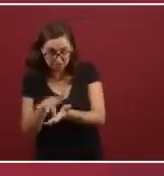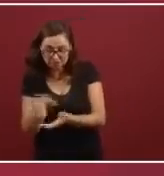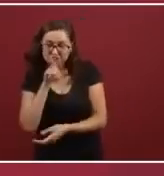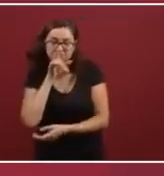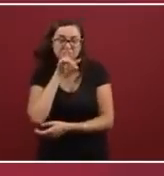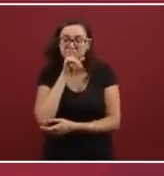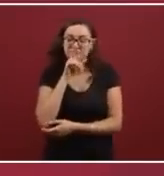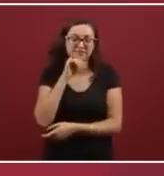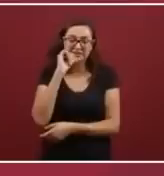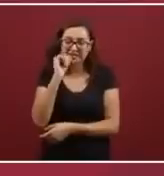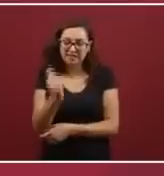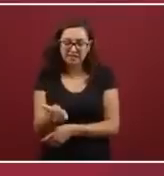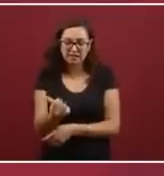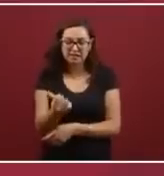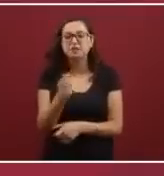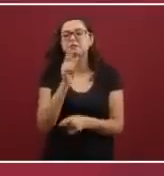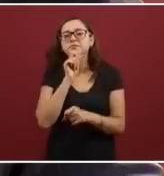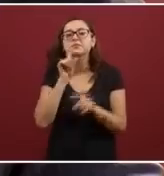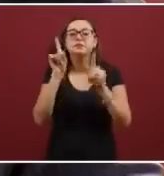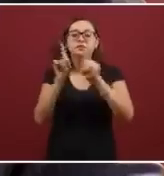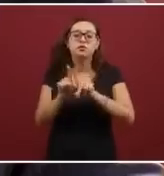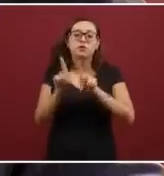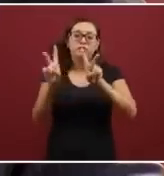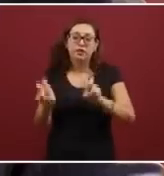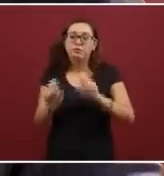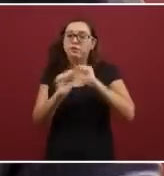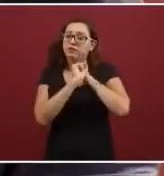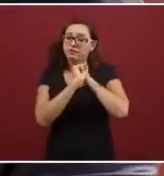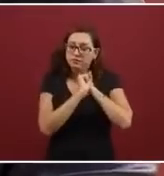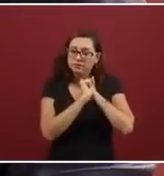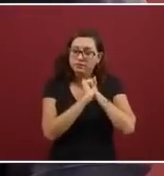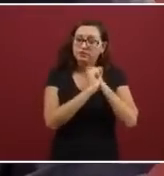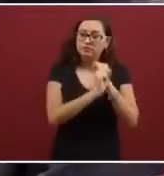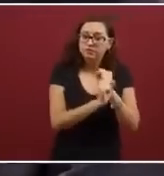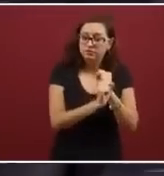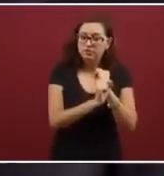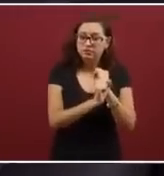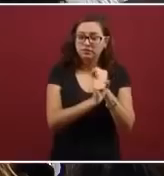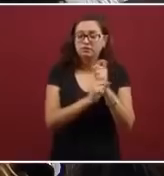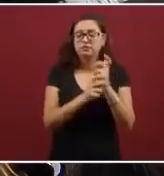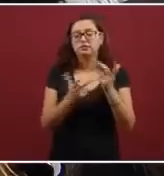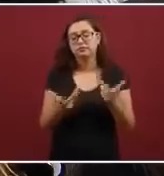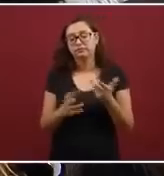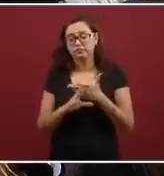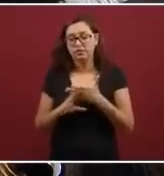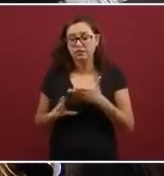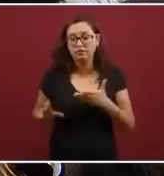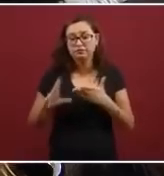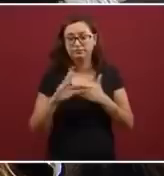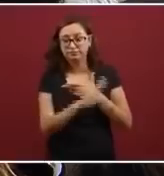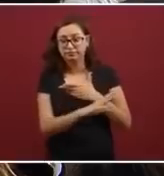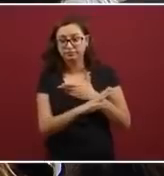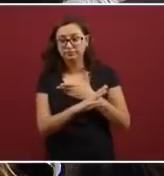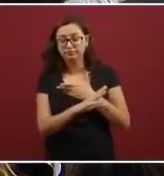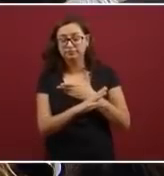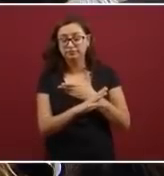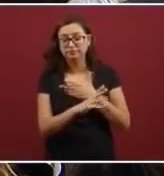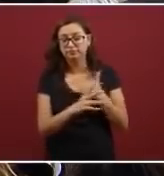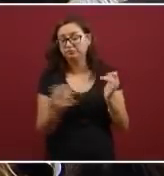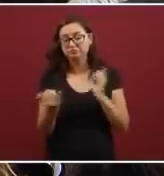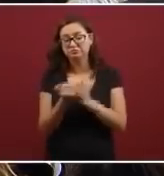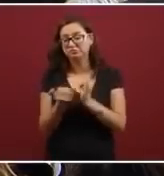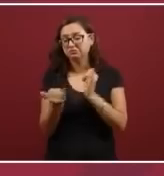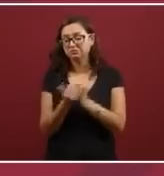también en este caso d el combate y la